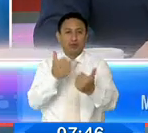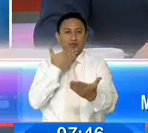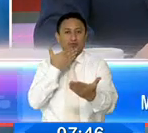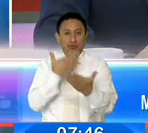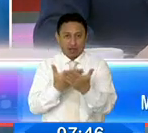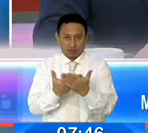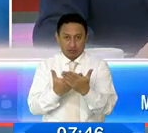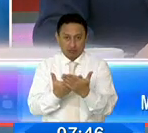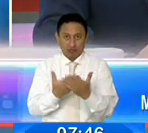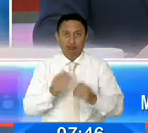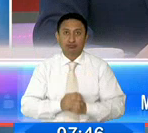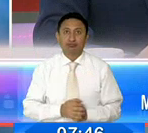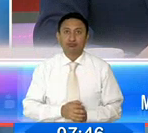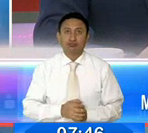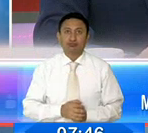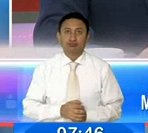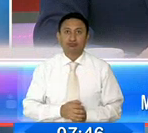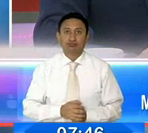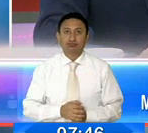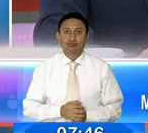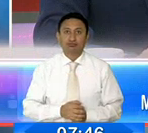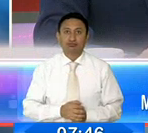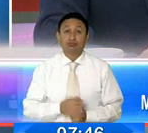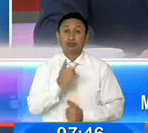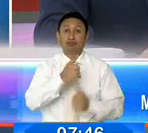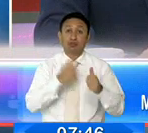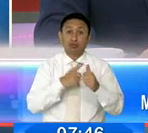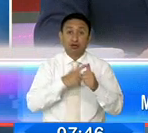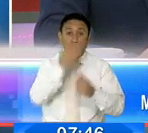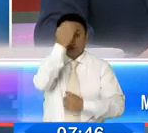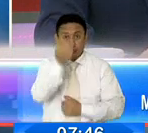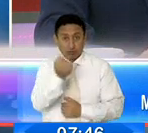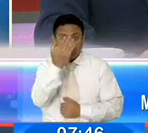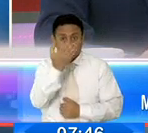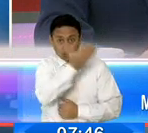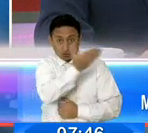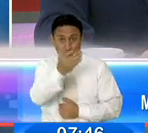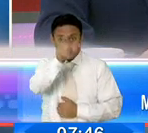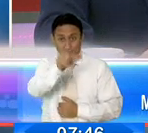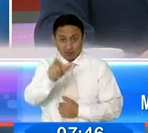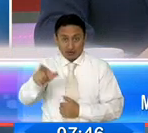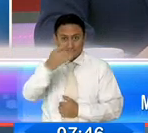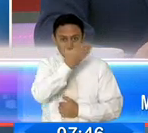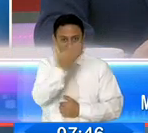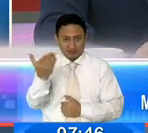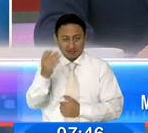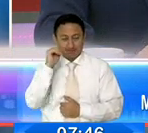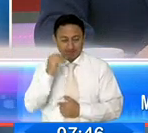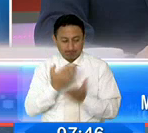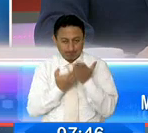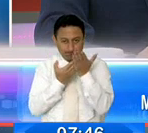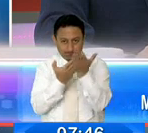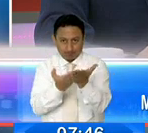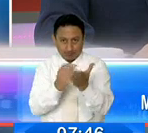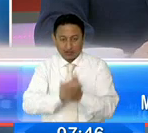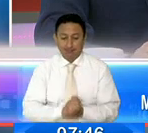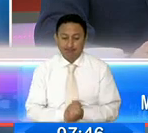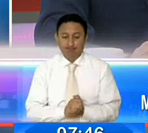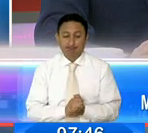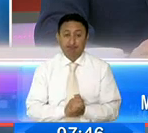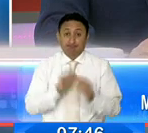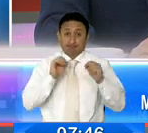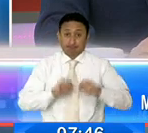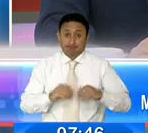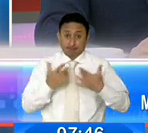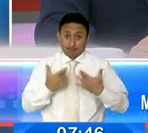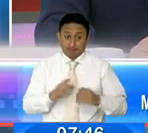gentil. Como siempre, primero saludar a su distinguida audiencia y comentarle lo siguiente. Estamos regresando